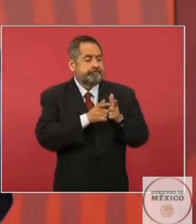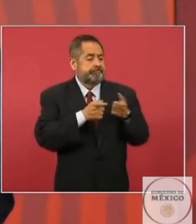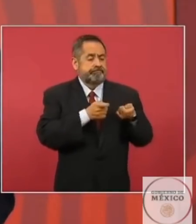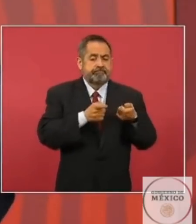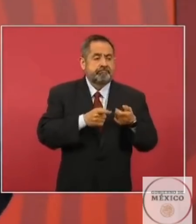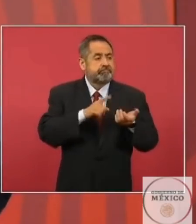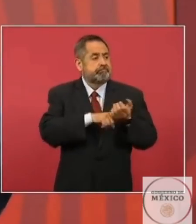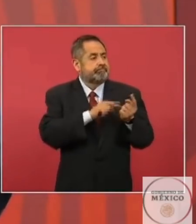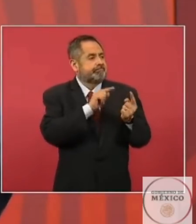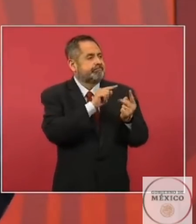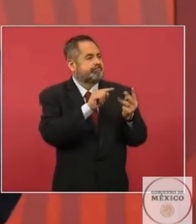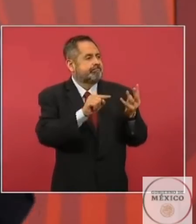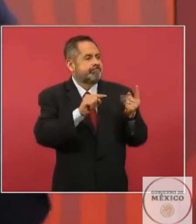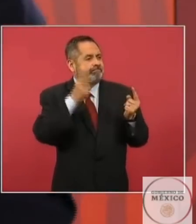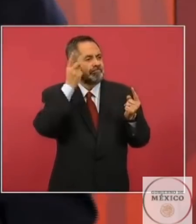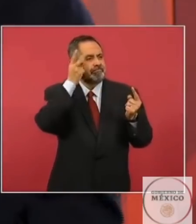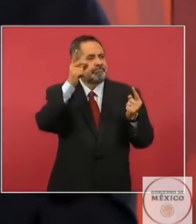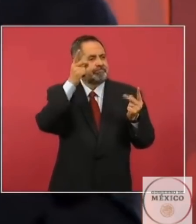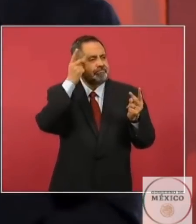habían dueños